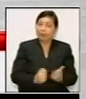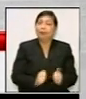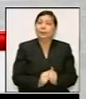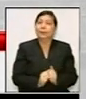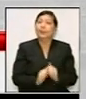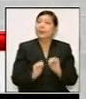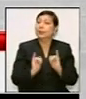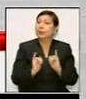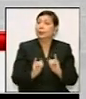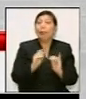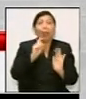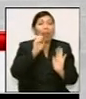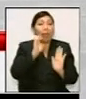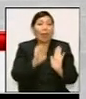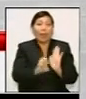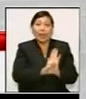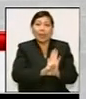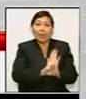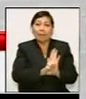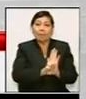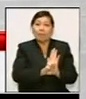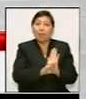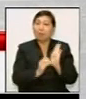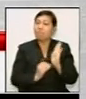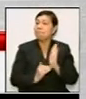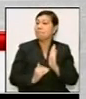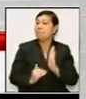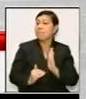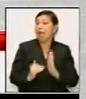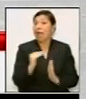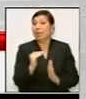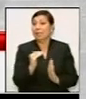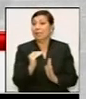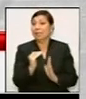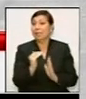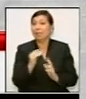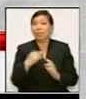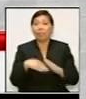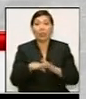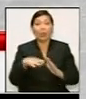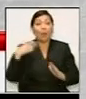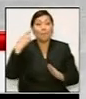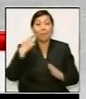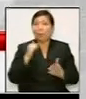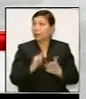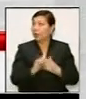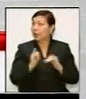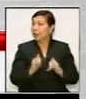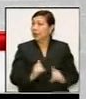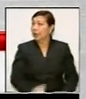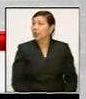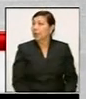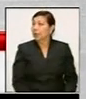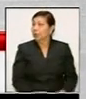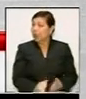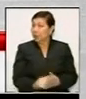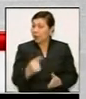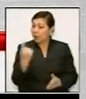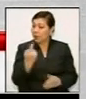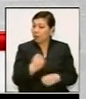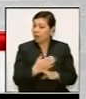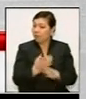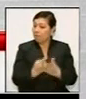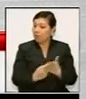nos deja el ejemplo de la magnanimidad al hacer política, nos deja el concepto que la única